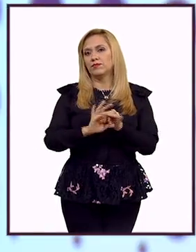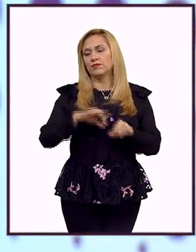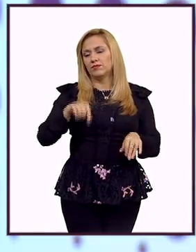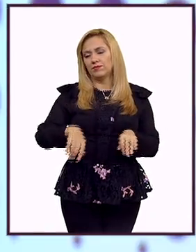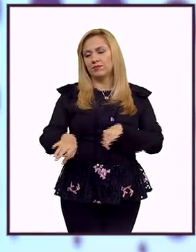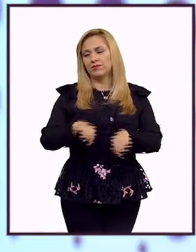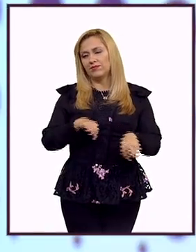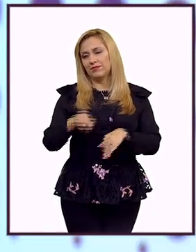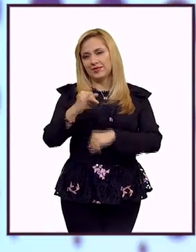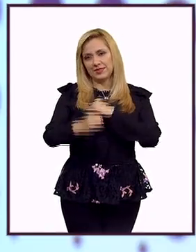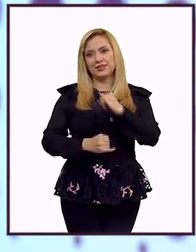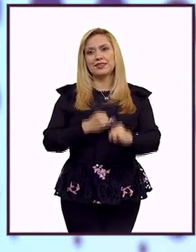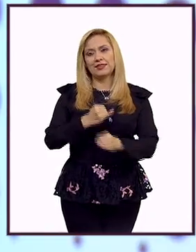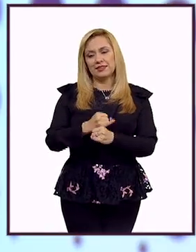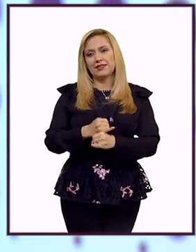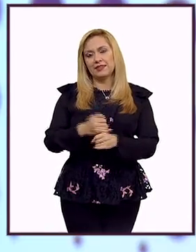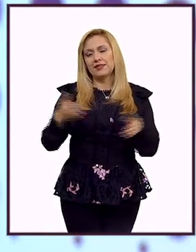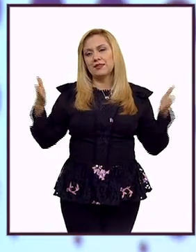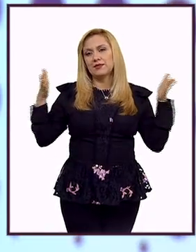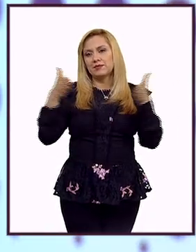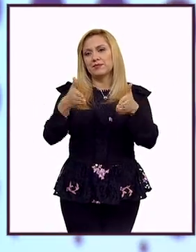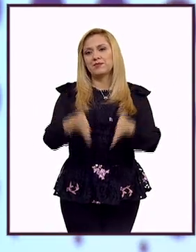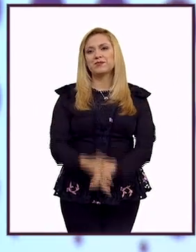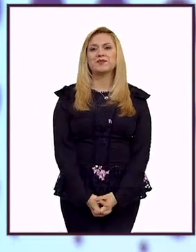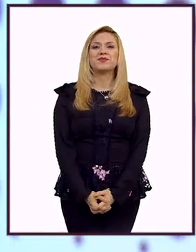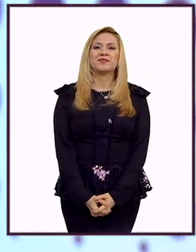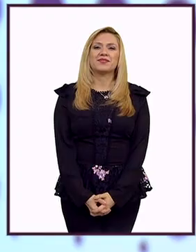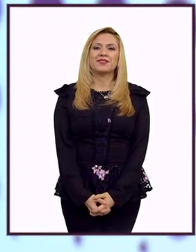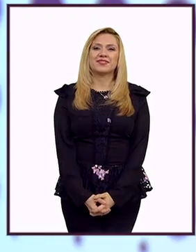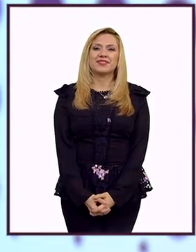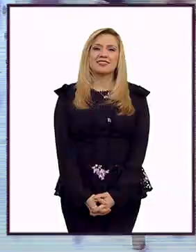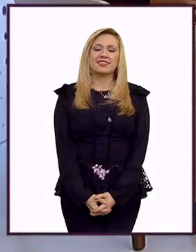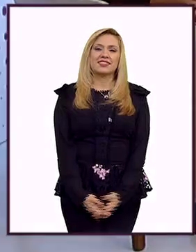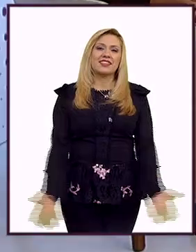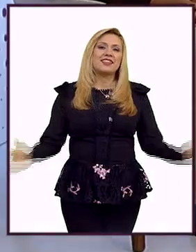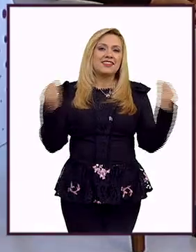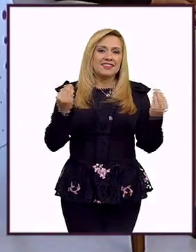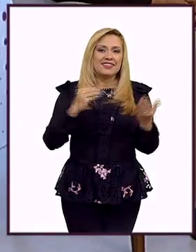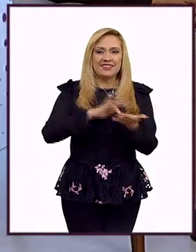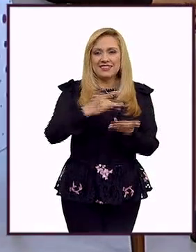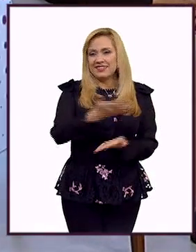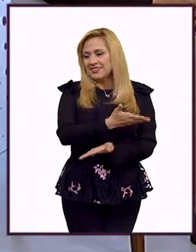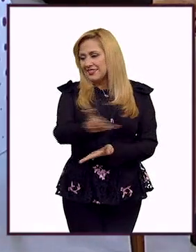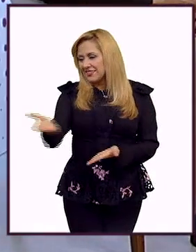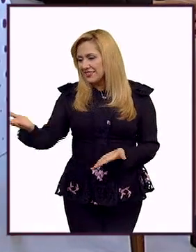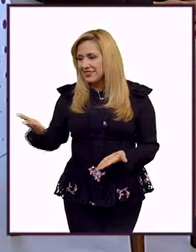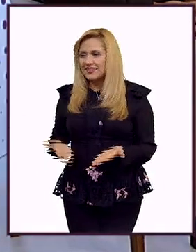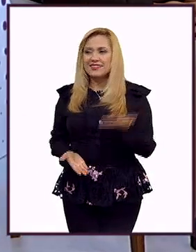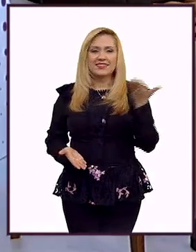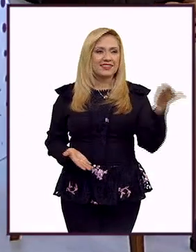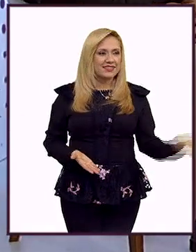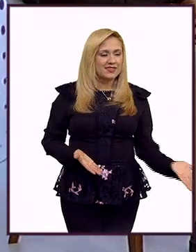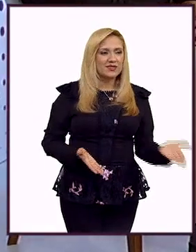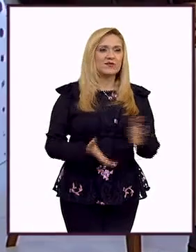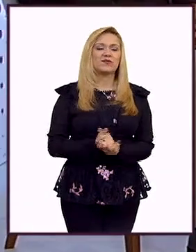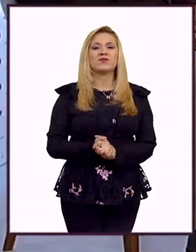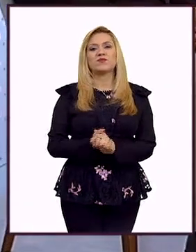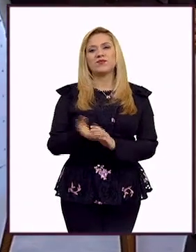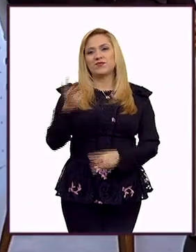agenda más internacional y más integral de derechos humanos. muy bien. Pues bueno, muchas gracias a las tres. Isaías, también muchas gracias